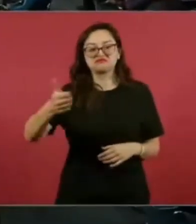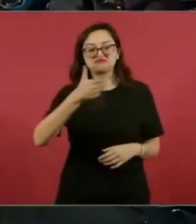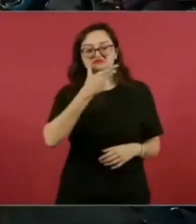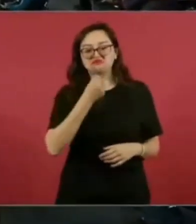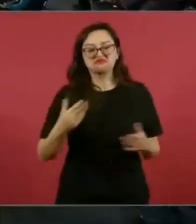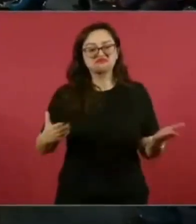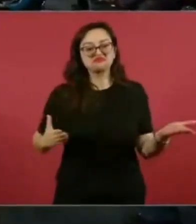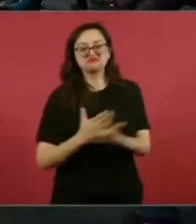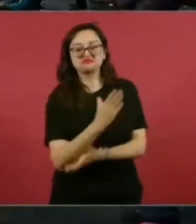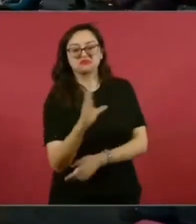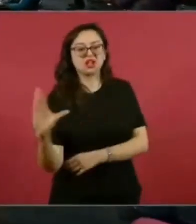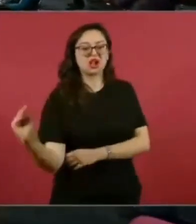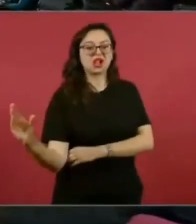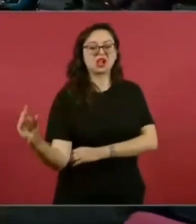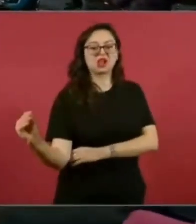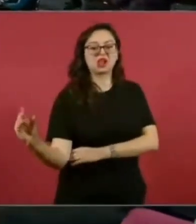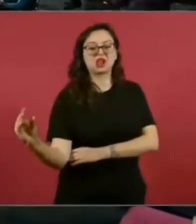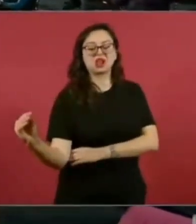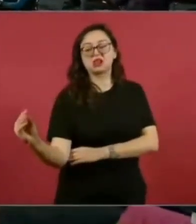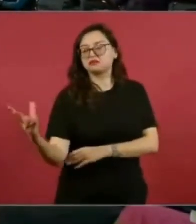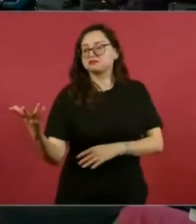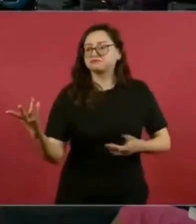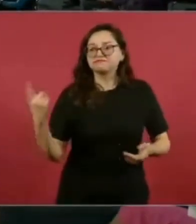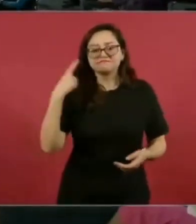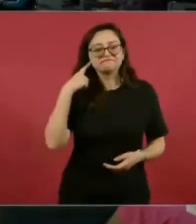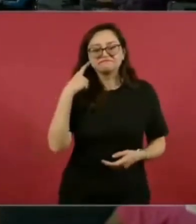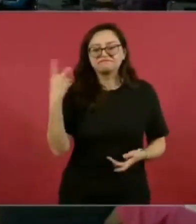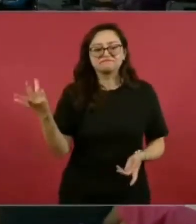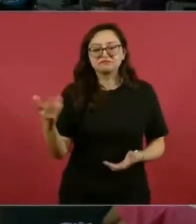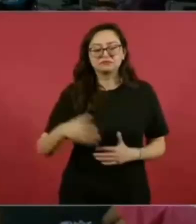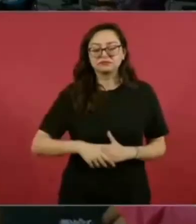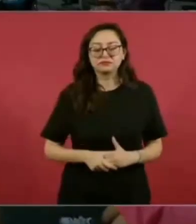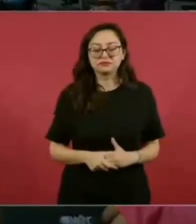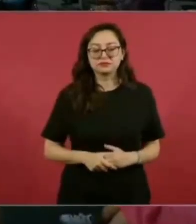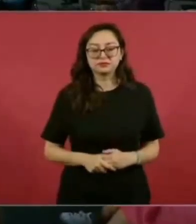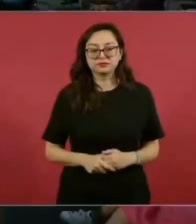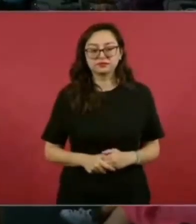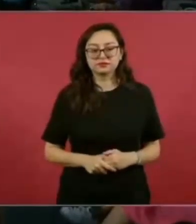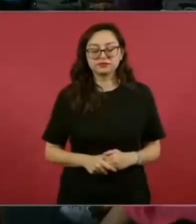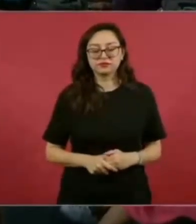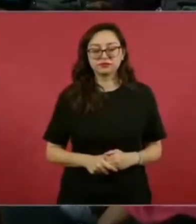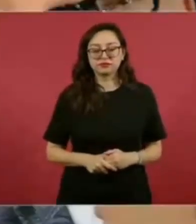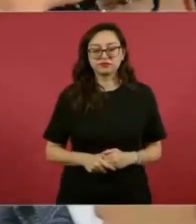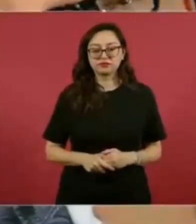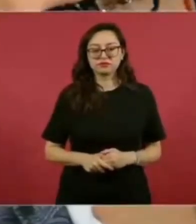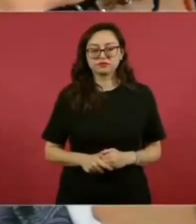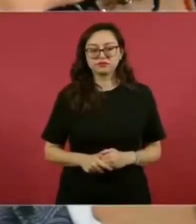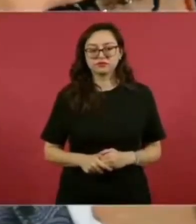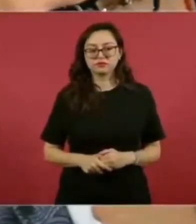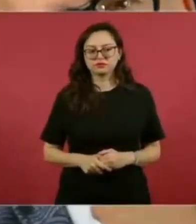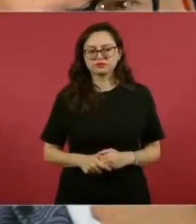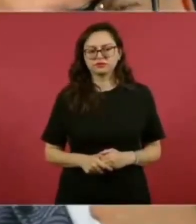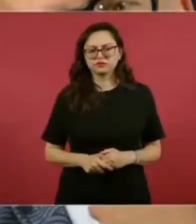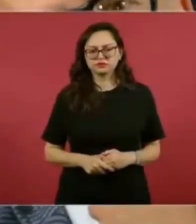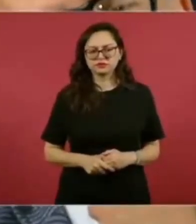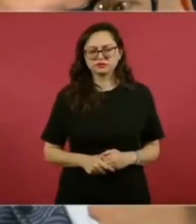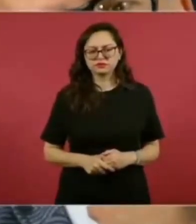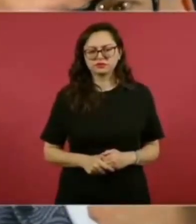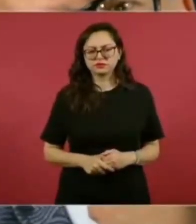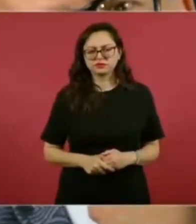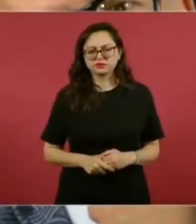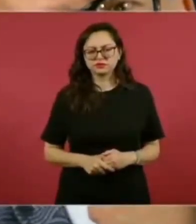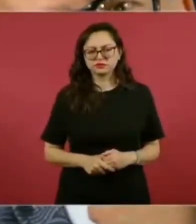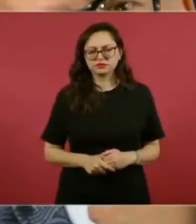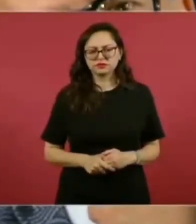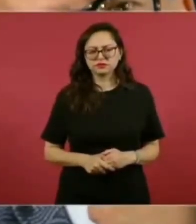campaña que usted ha dicho existe desde las instituciones de Estados Unidos en su contra, y más aún, las mentiras de